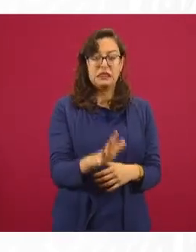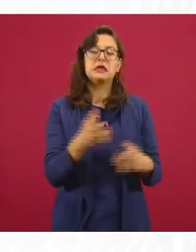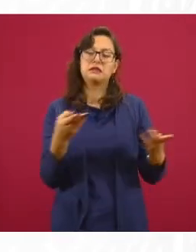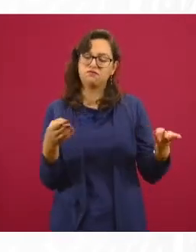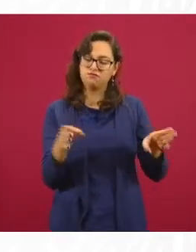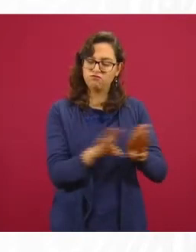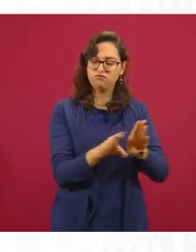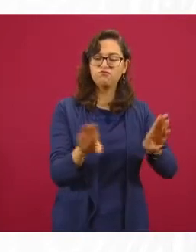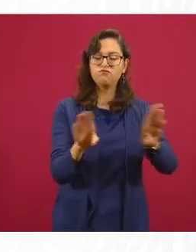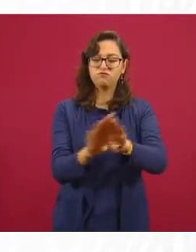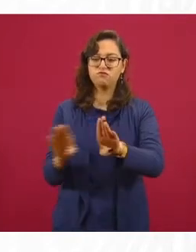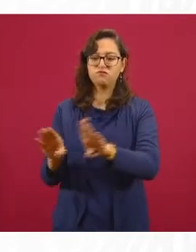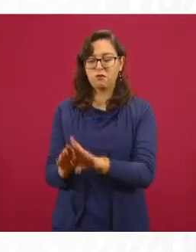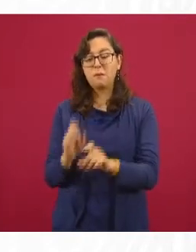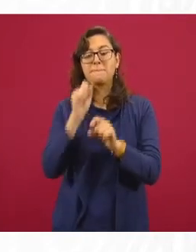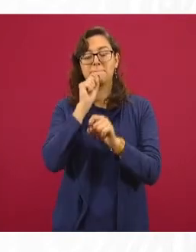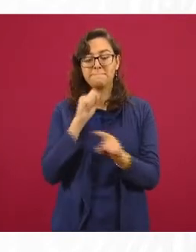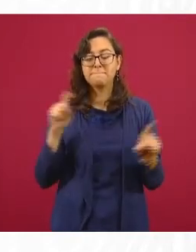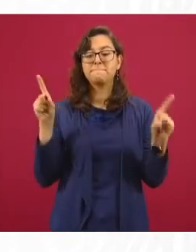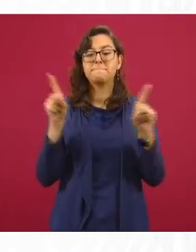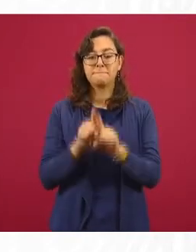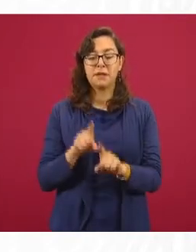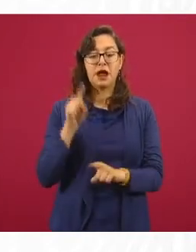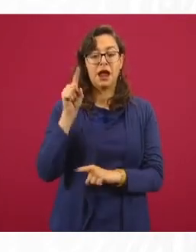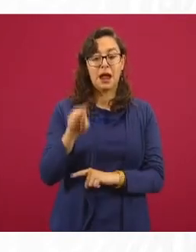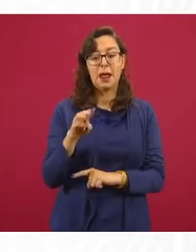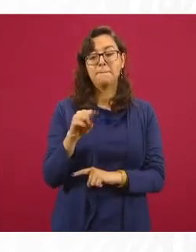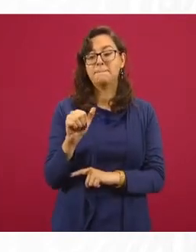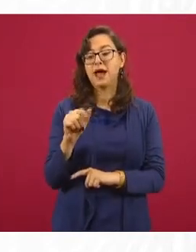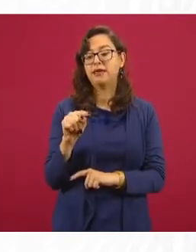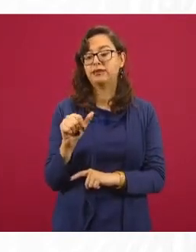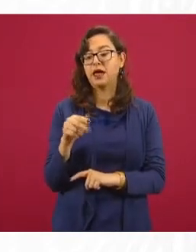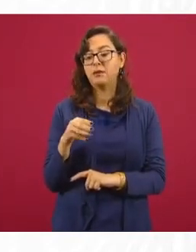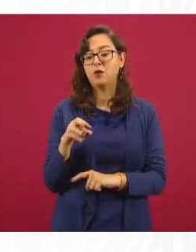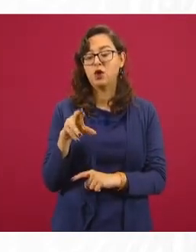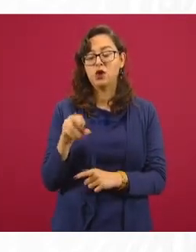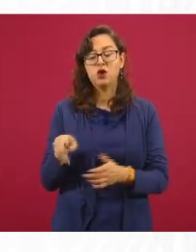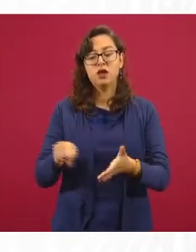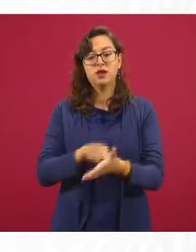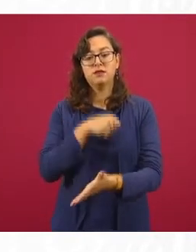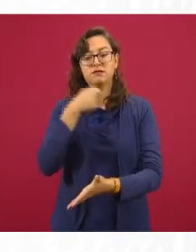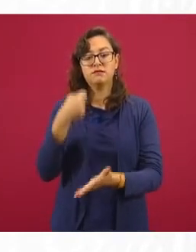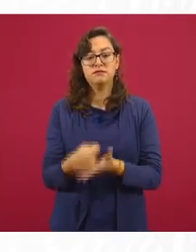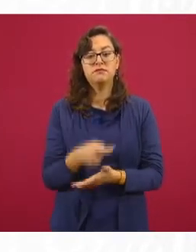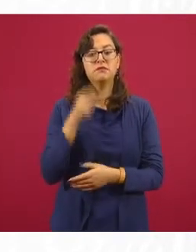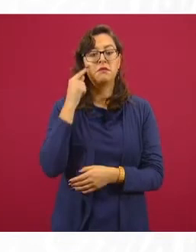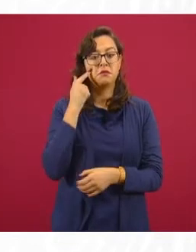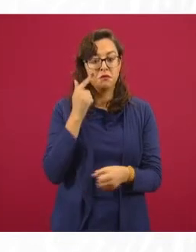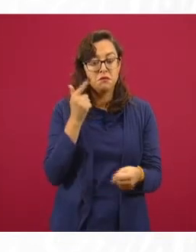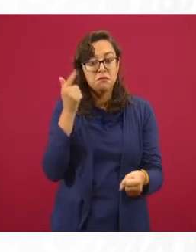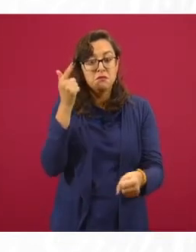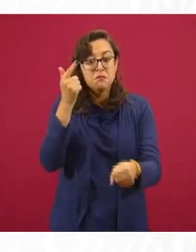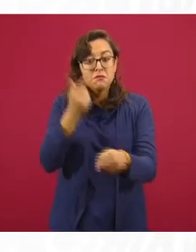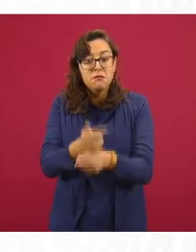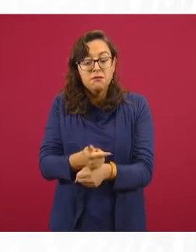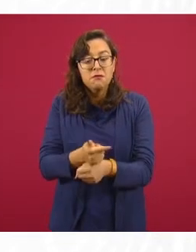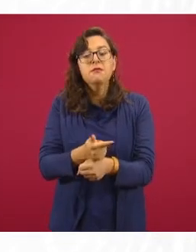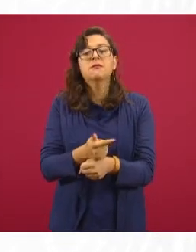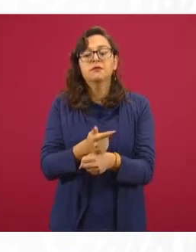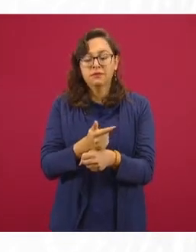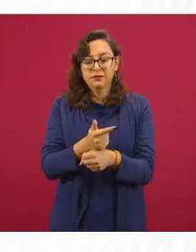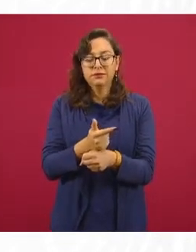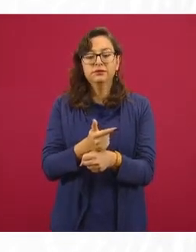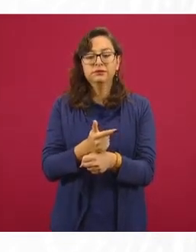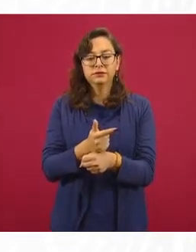cerrados. Y también encontramos en Matamoros, Tamaulipas, Gases de Rodríguez del Noreste, en donde estaban dando